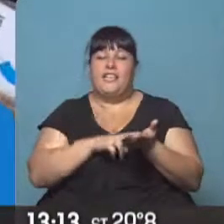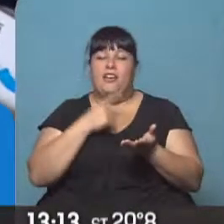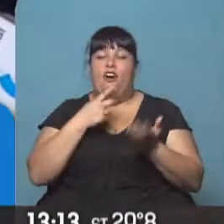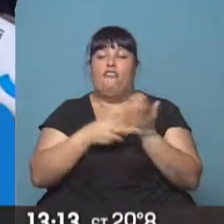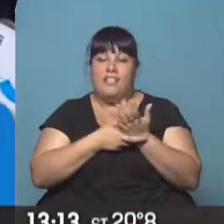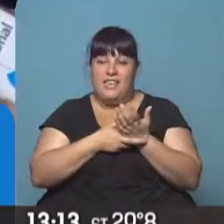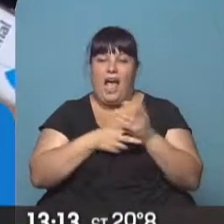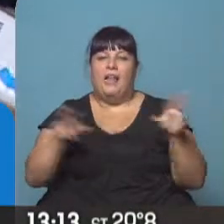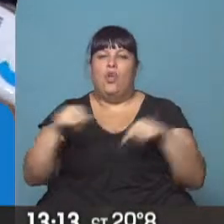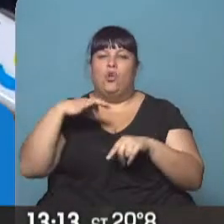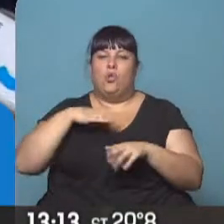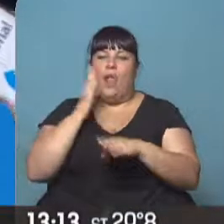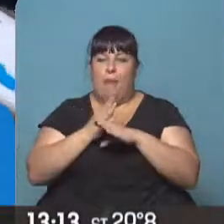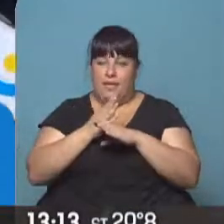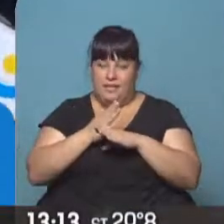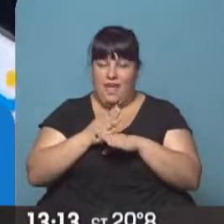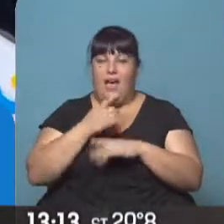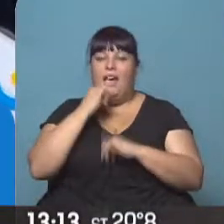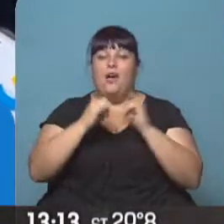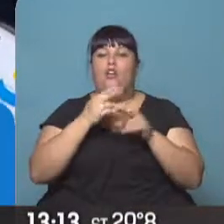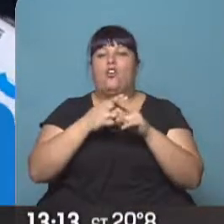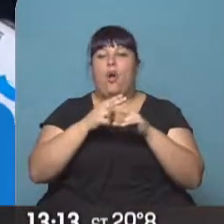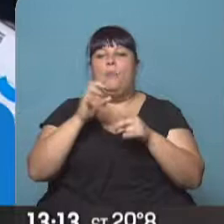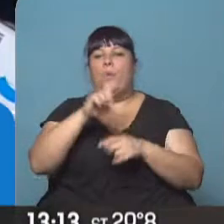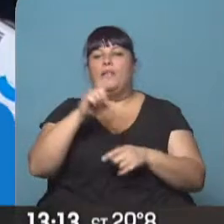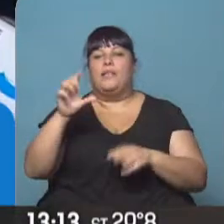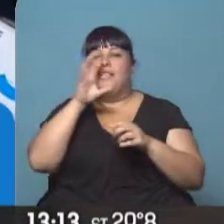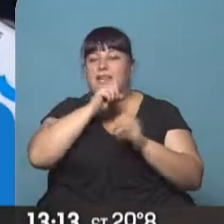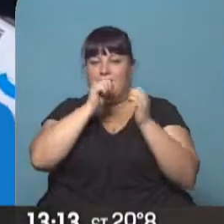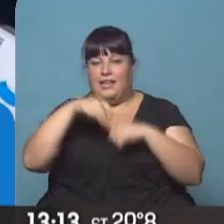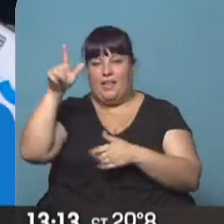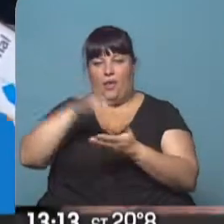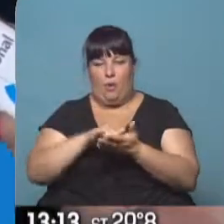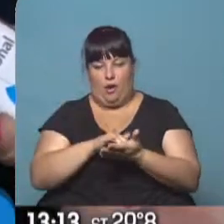quedaba con la mitad de su sueldo y compartió como prestanombre una cuenta secreta que tenía en Nueva York.